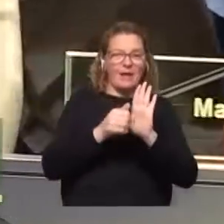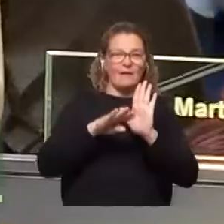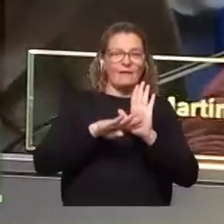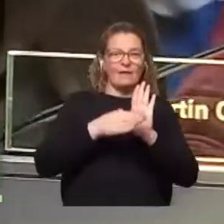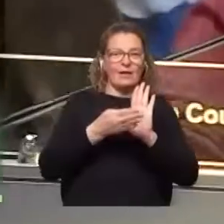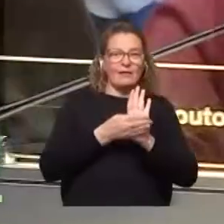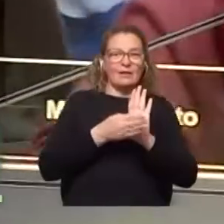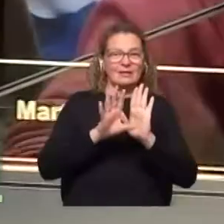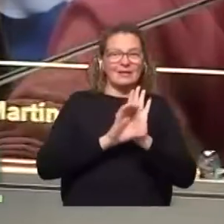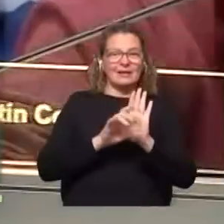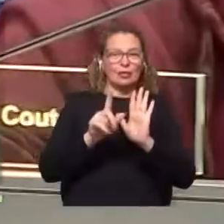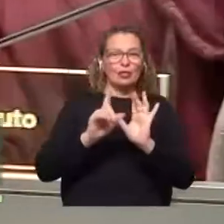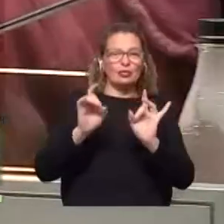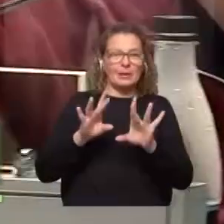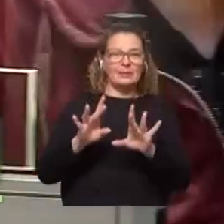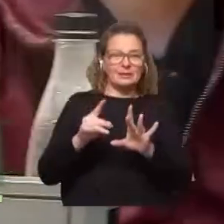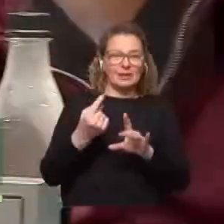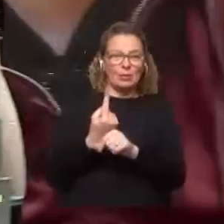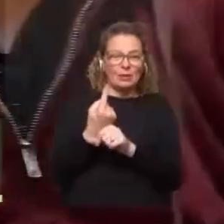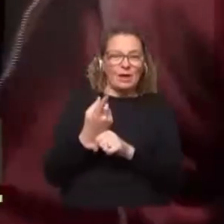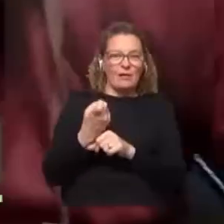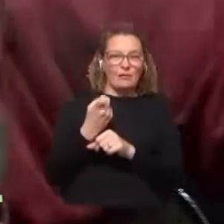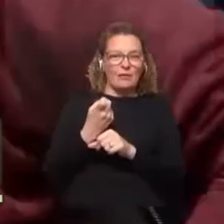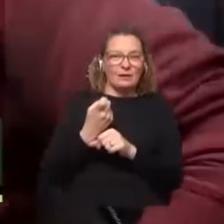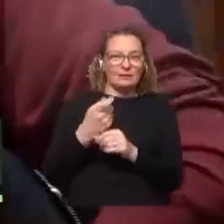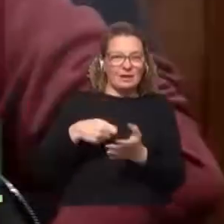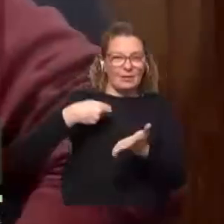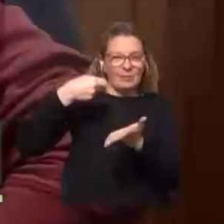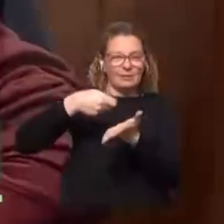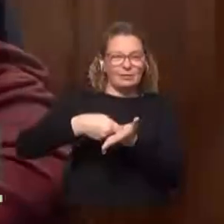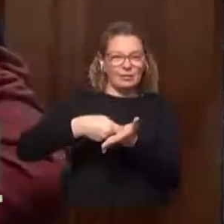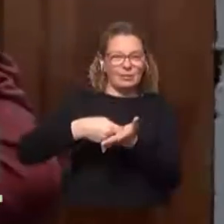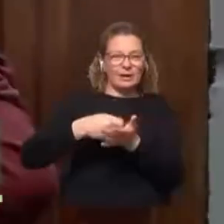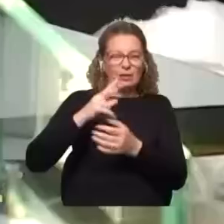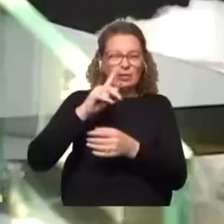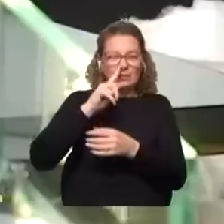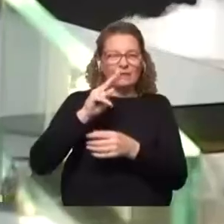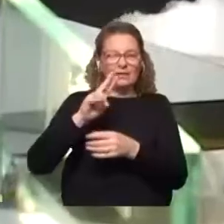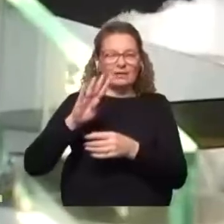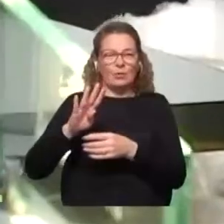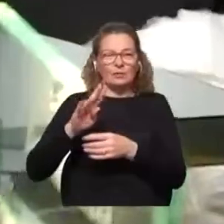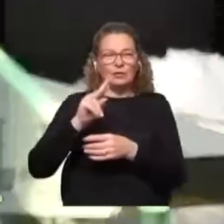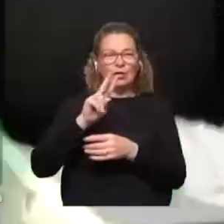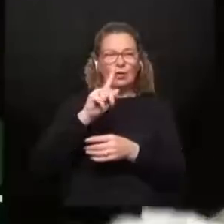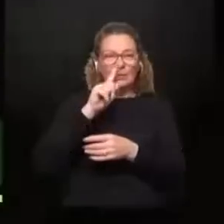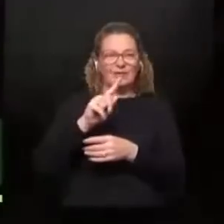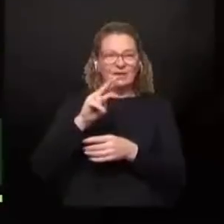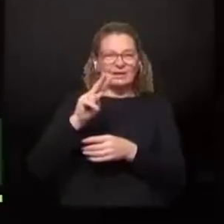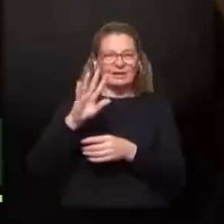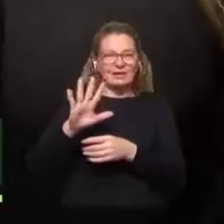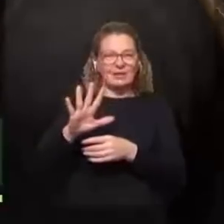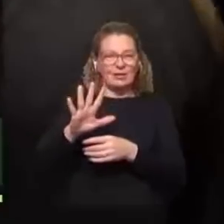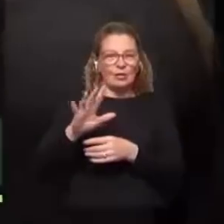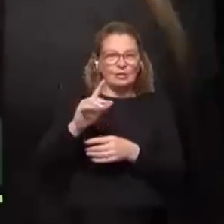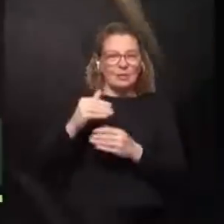solo Tuvo una fuerte inversión sino que se prevé para el 2024 y 2025 una expansión